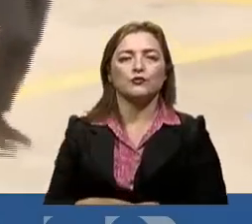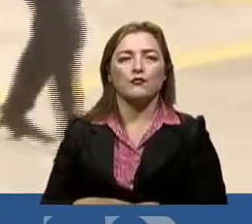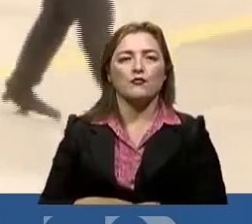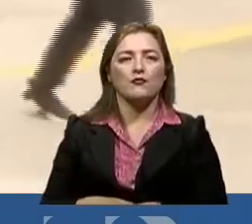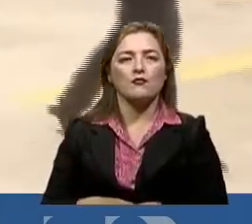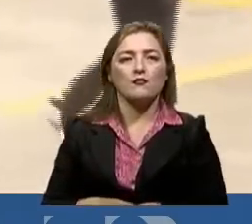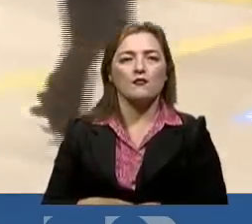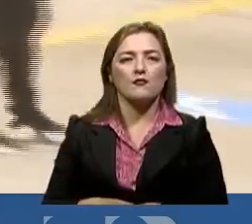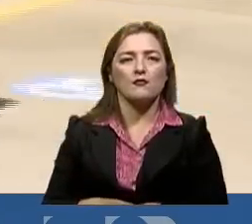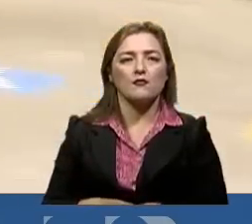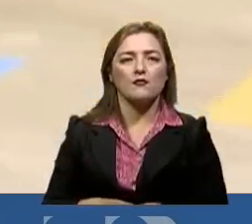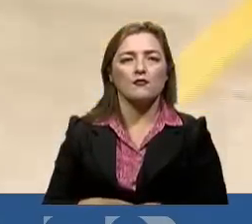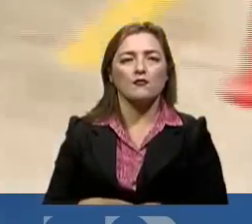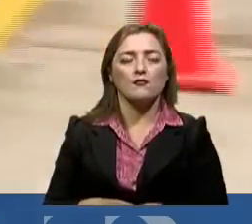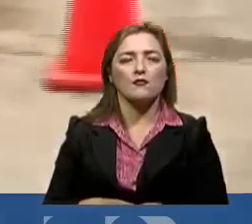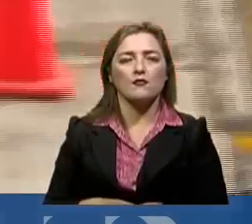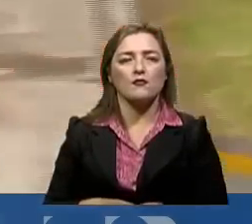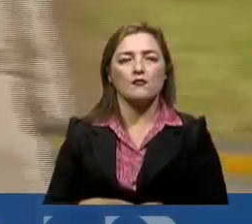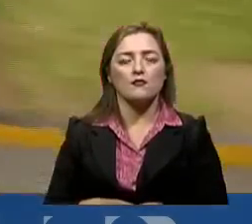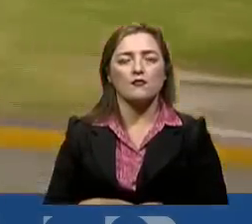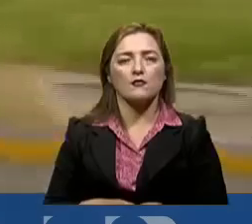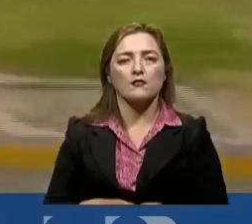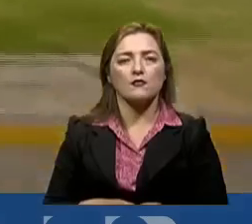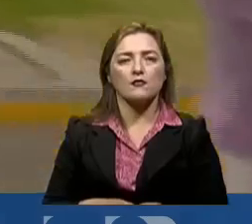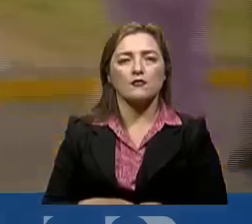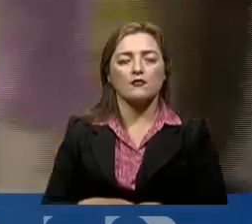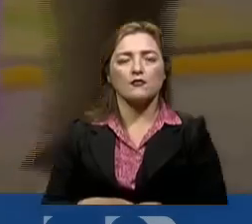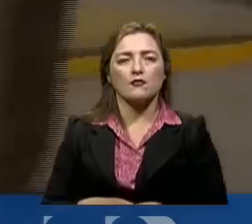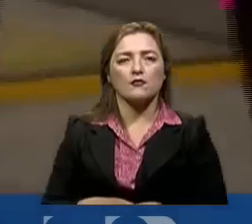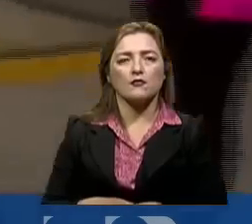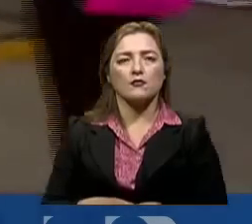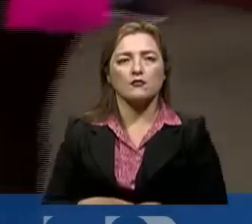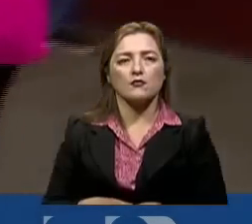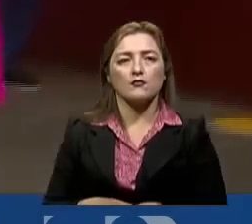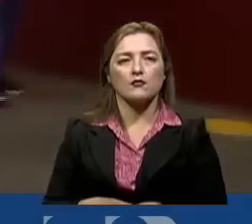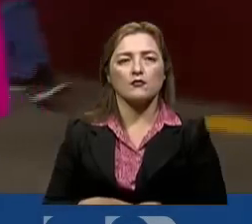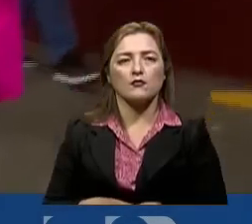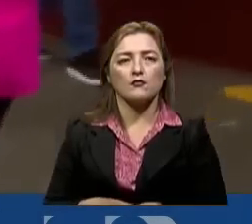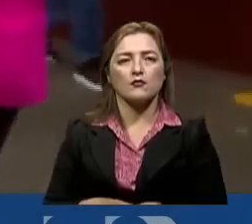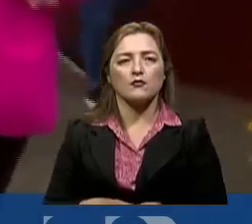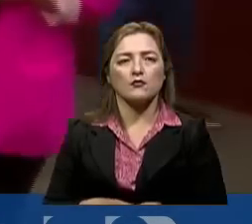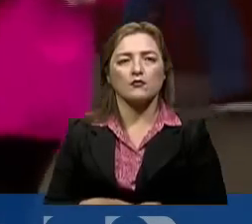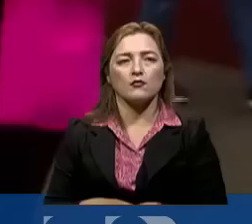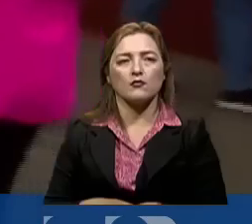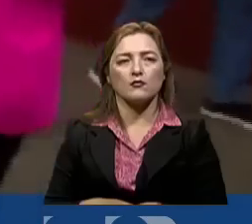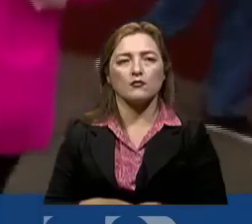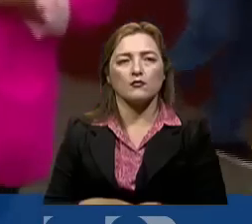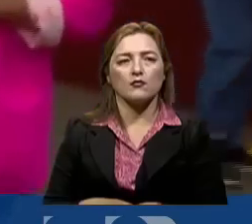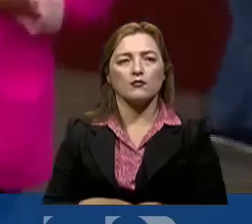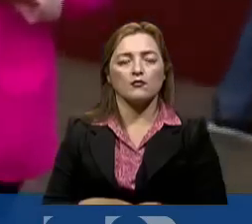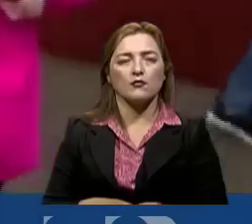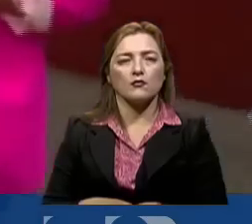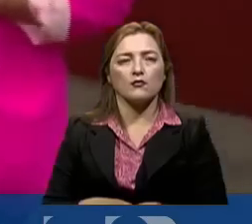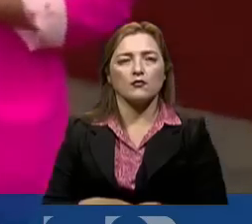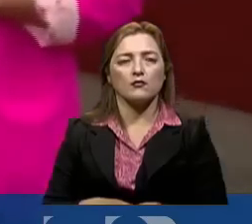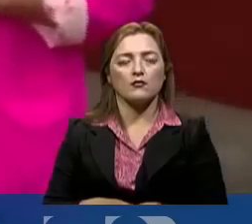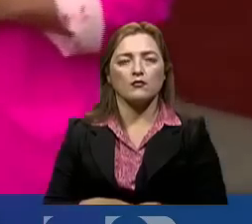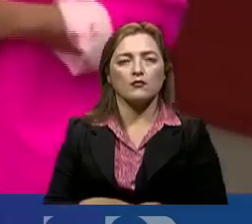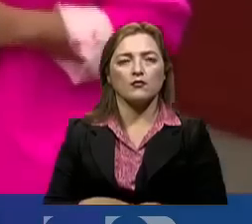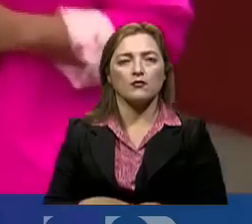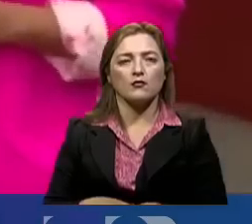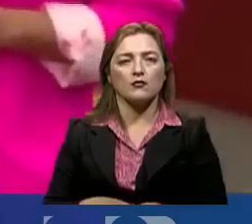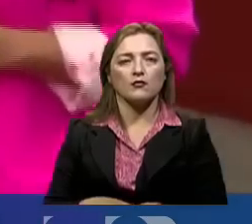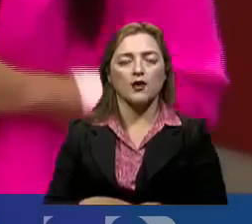Claro. Parece que hubo una desfase en cuanto al servicio este